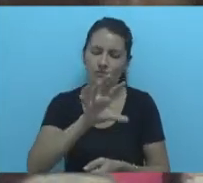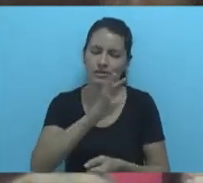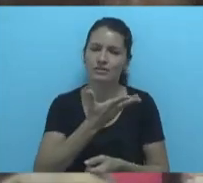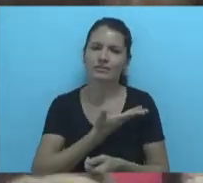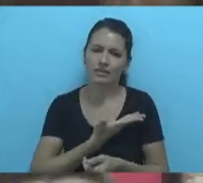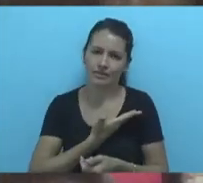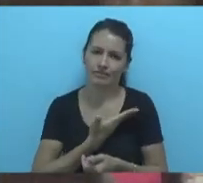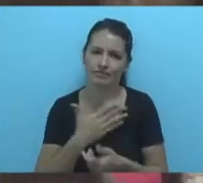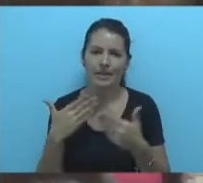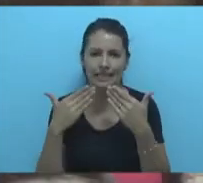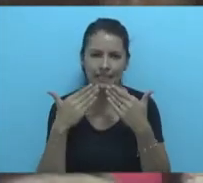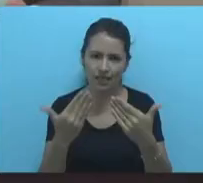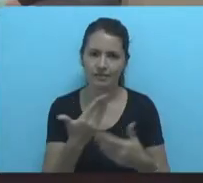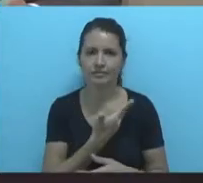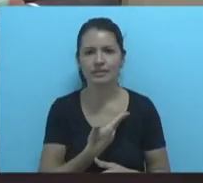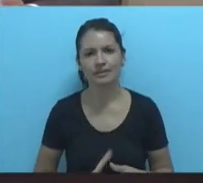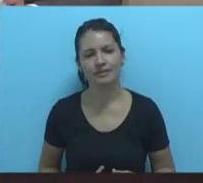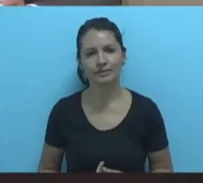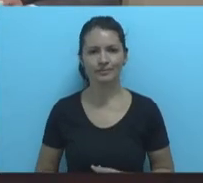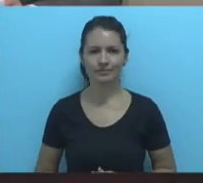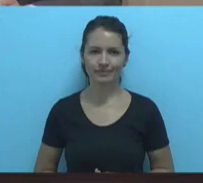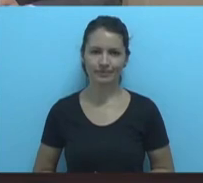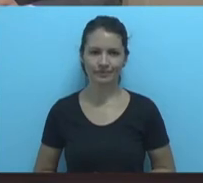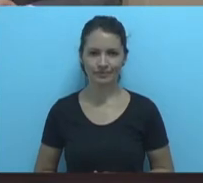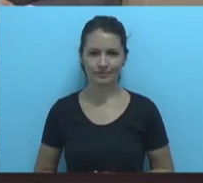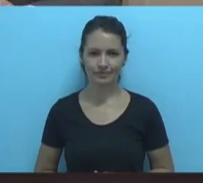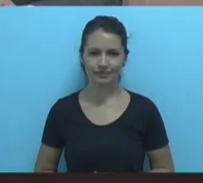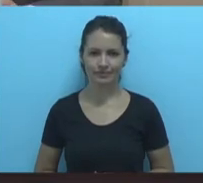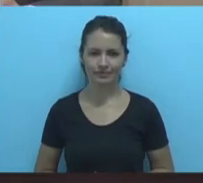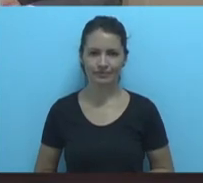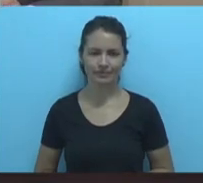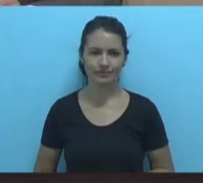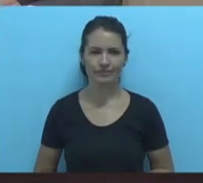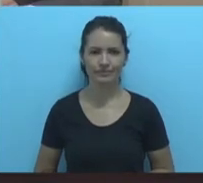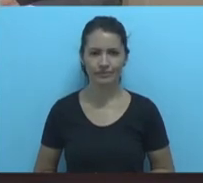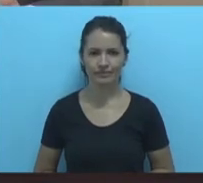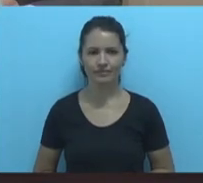presidente. Gracias, diputado. Tiene la palabra el diputado Oscar Martínez.